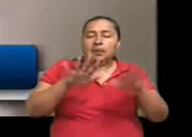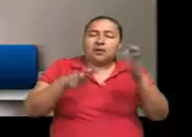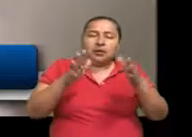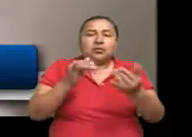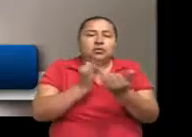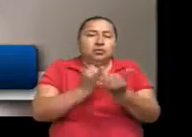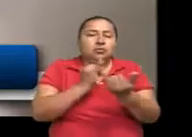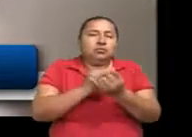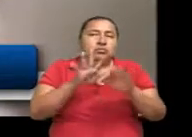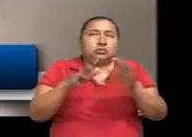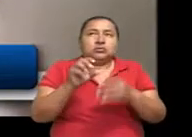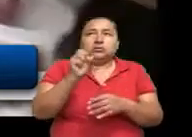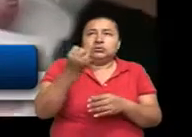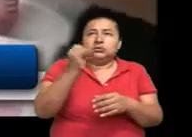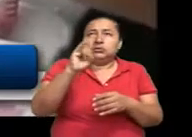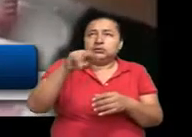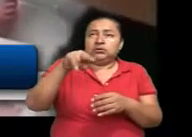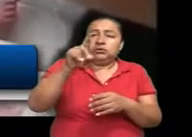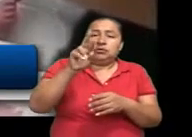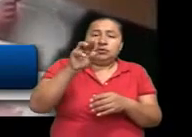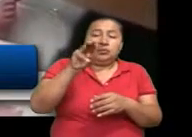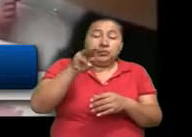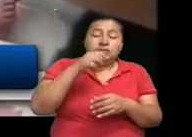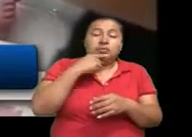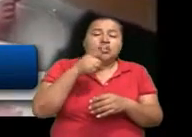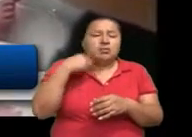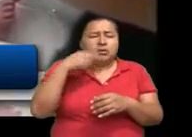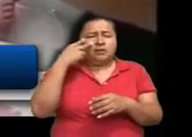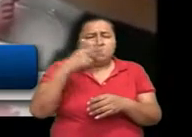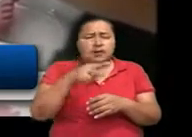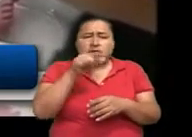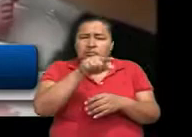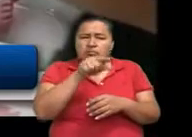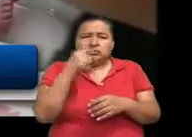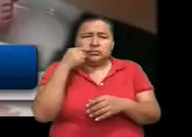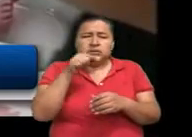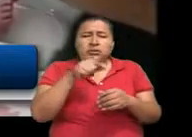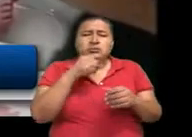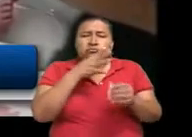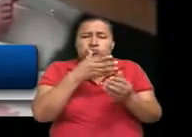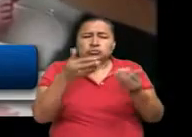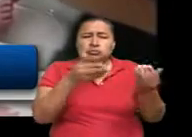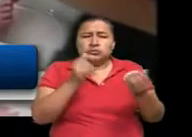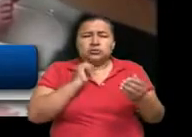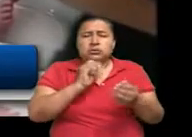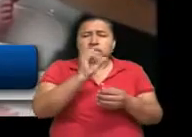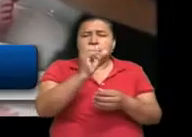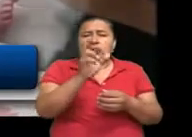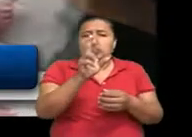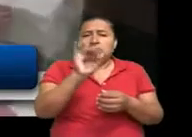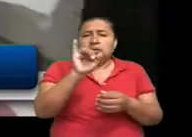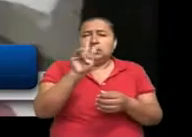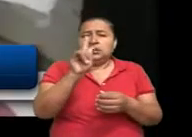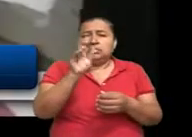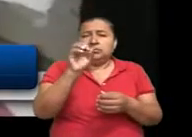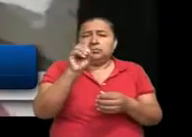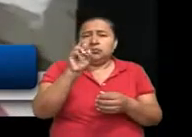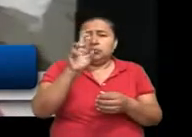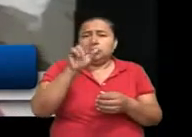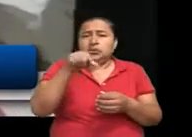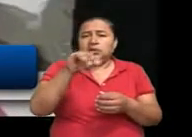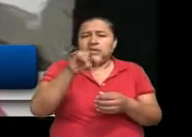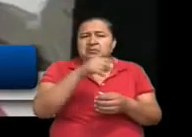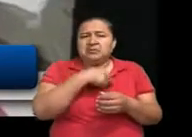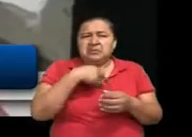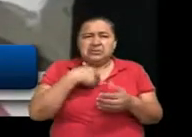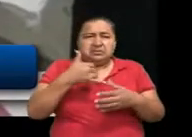estos síndromes. Estamos viendo en esas imágenes, doctora, están aplicando, por ejemplo, ese niño tiene clitorquidia, ¿verdad? ¿Qué es lo que le están aplicando?